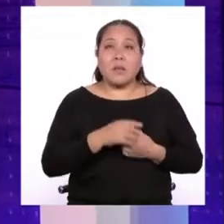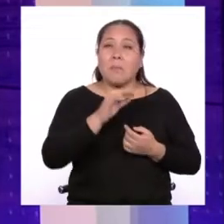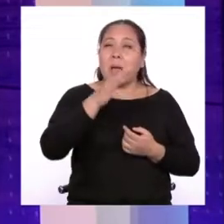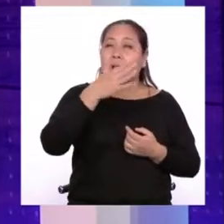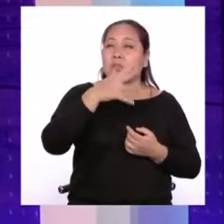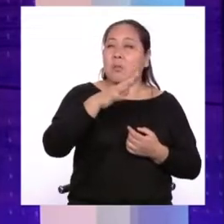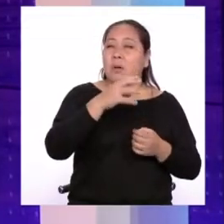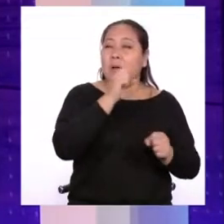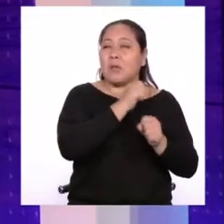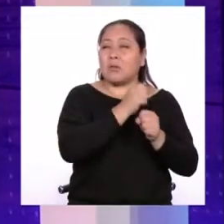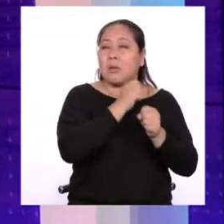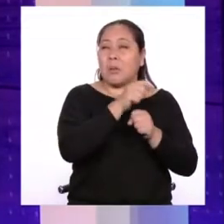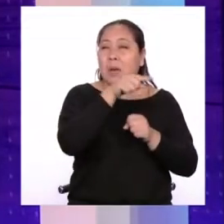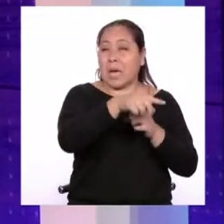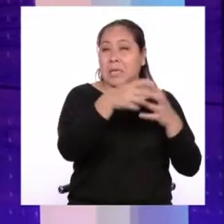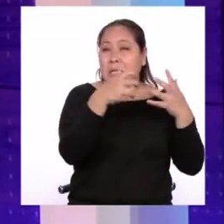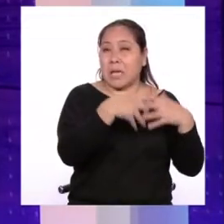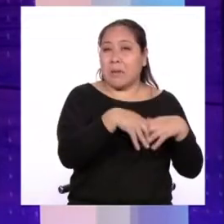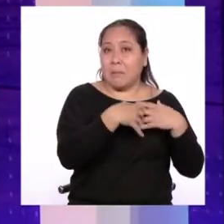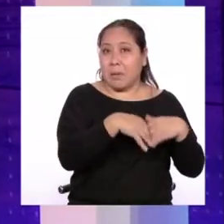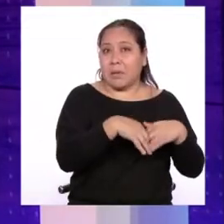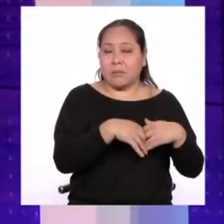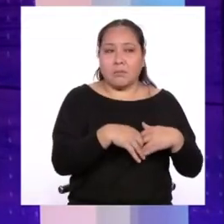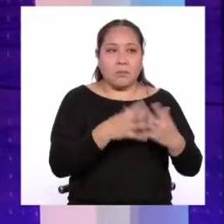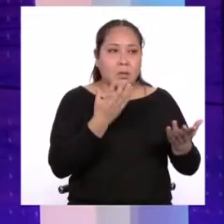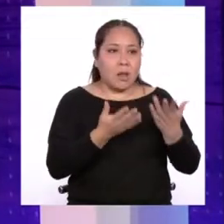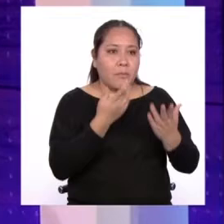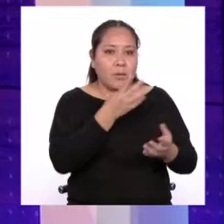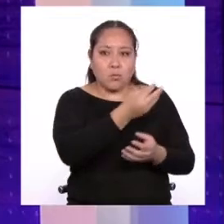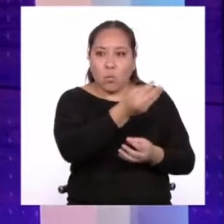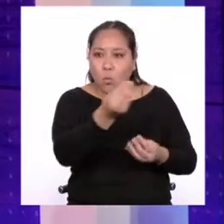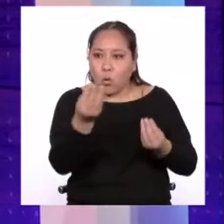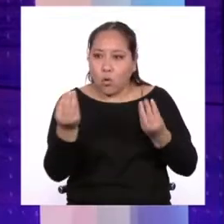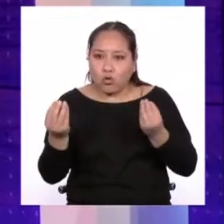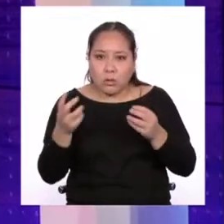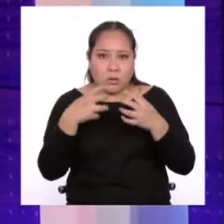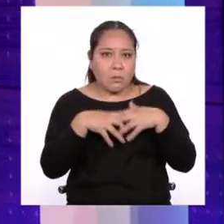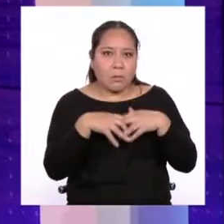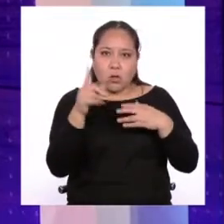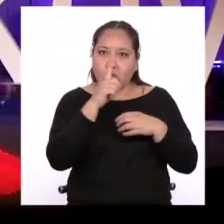medias, y quizás muchas empresas dejarían de funcionar.